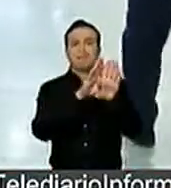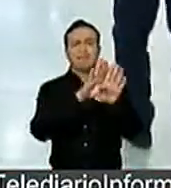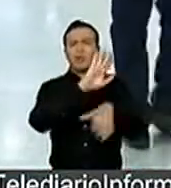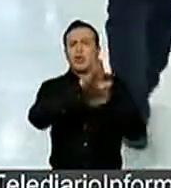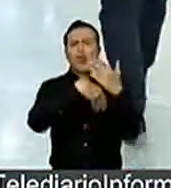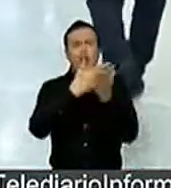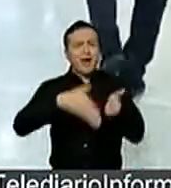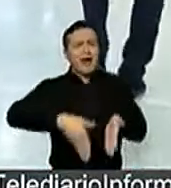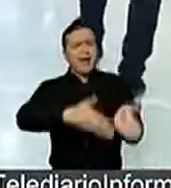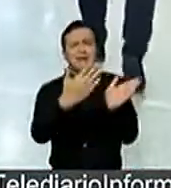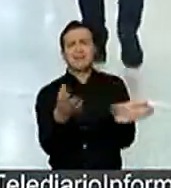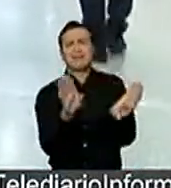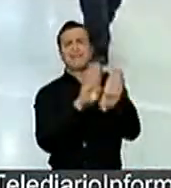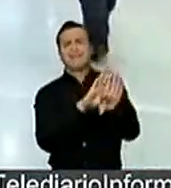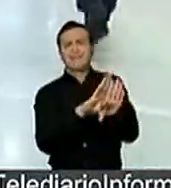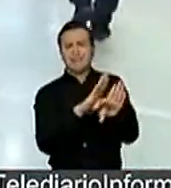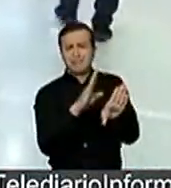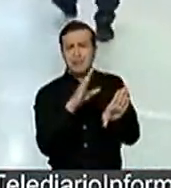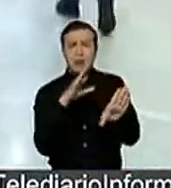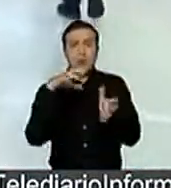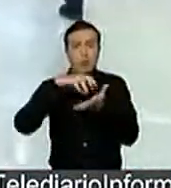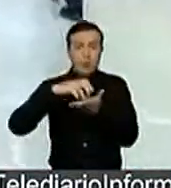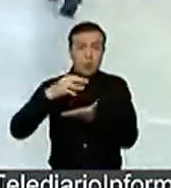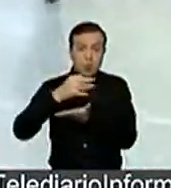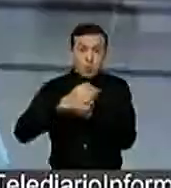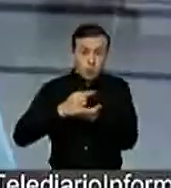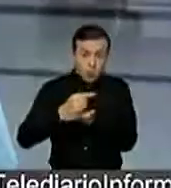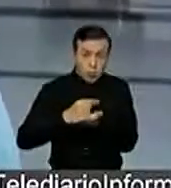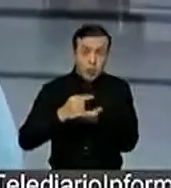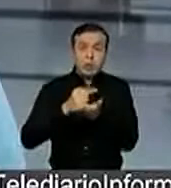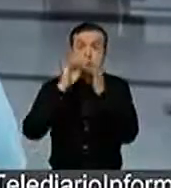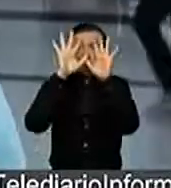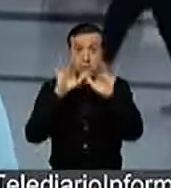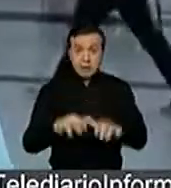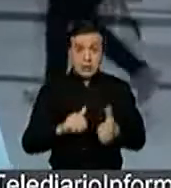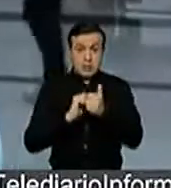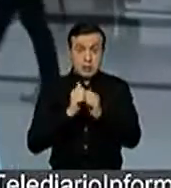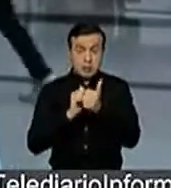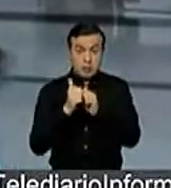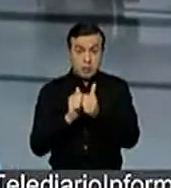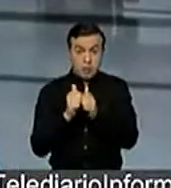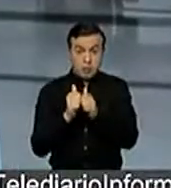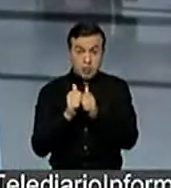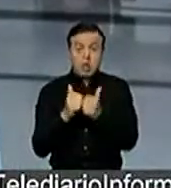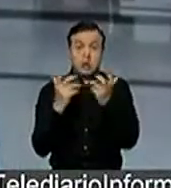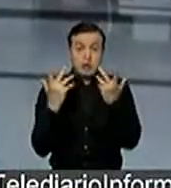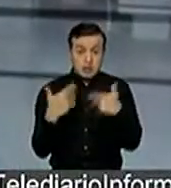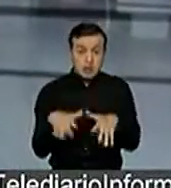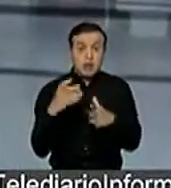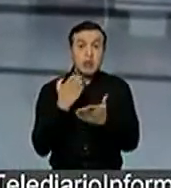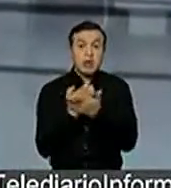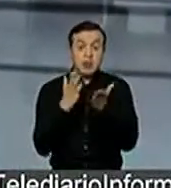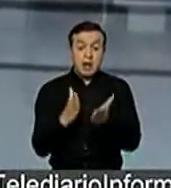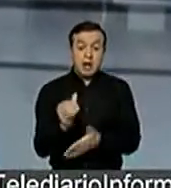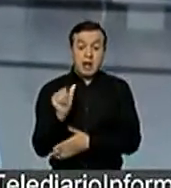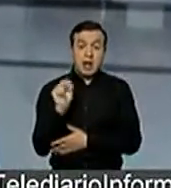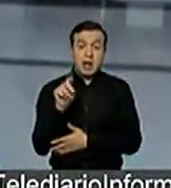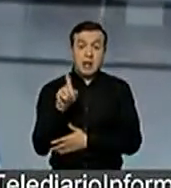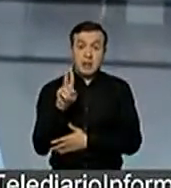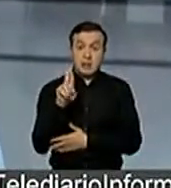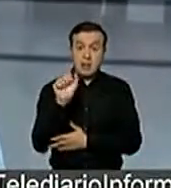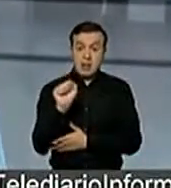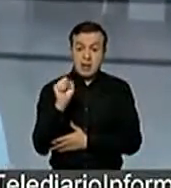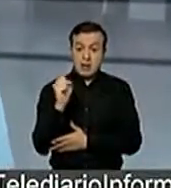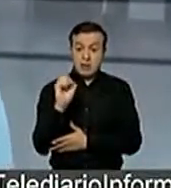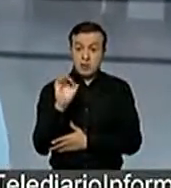totalmente la carretera. Fede Guayas y la Secretaría del Deporte, personalmente la economista Andrea Sotomayor,